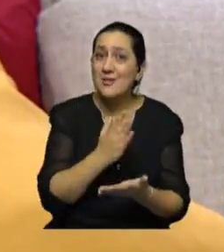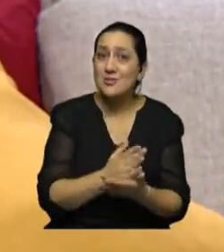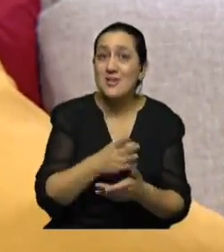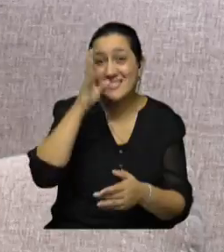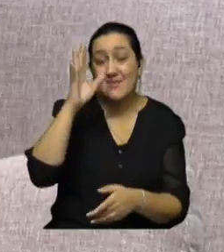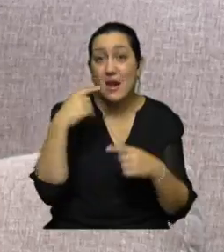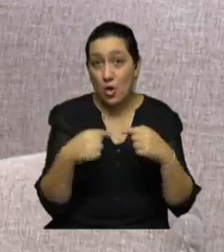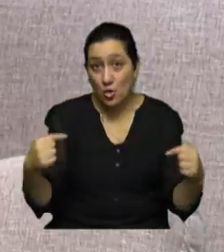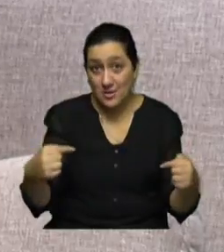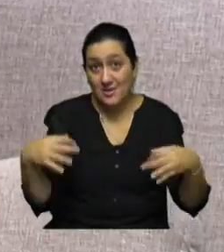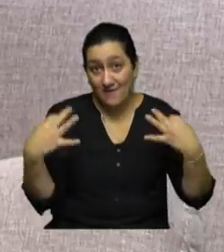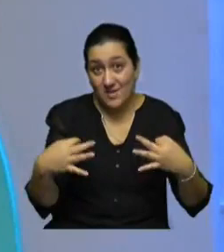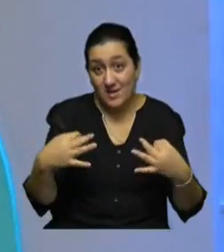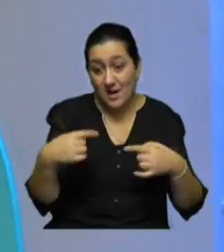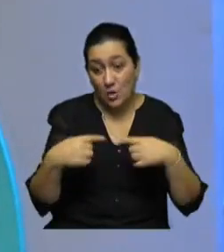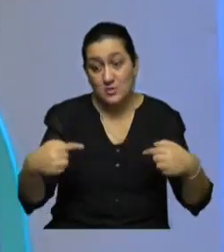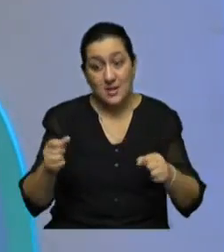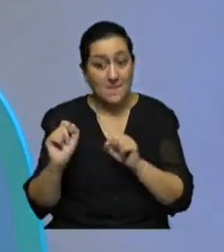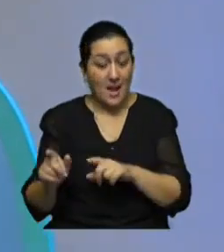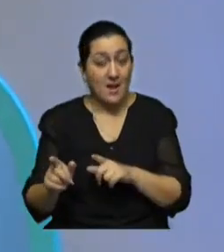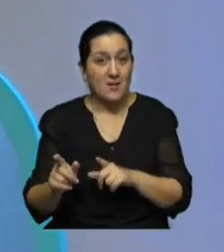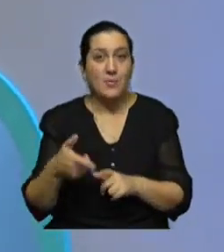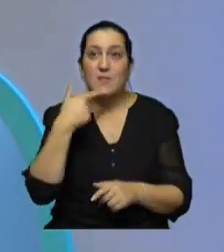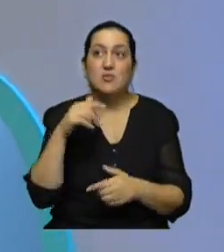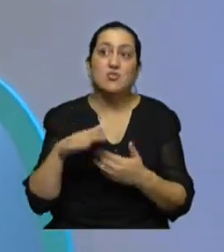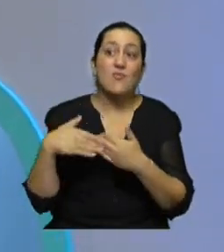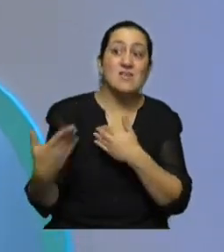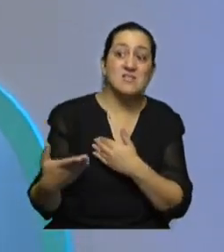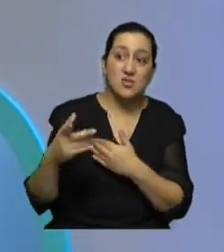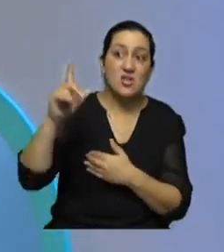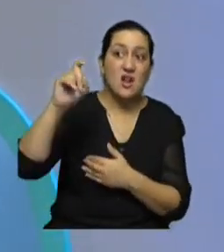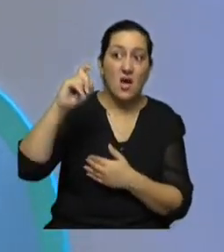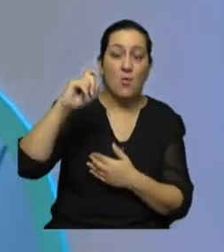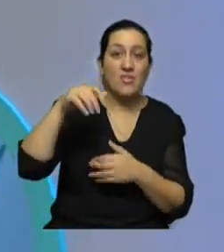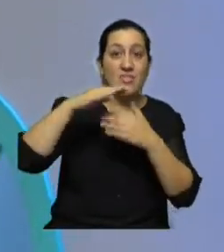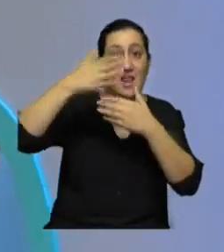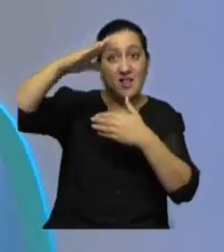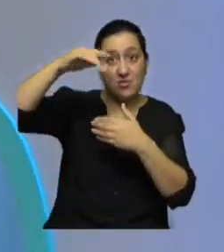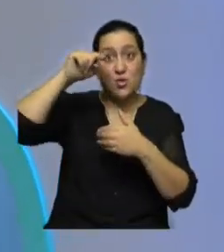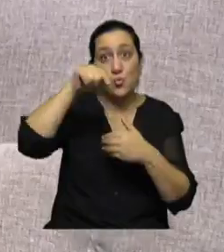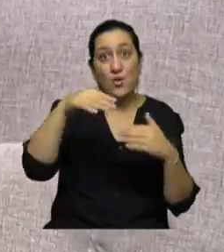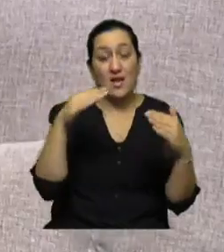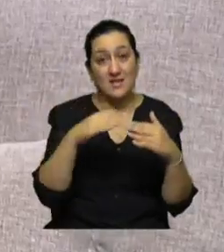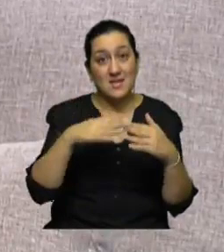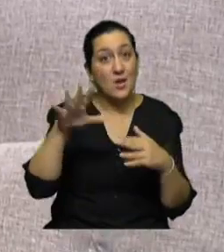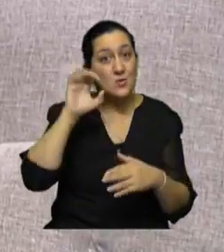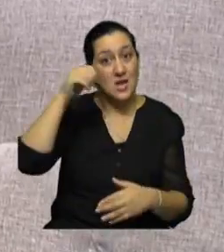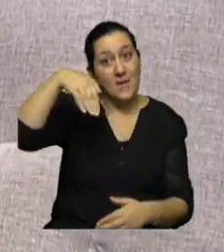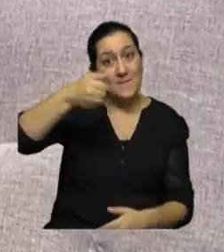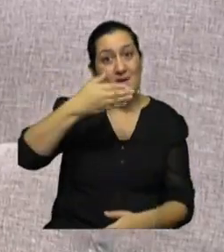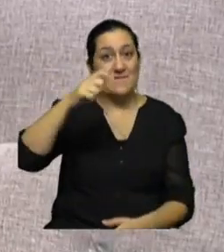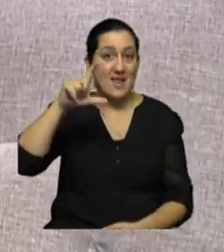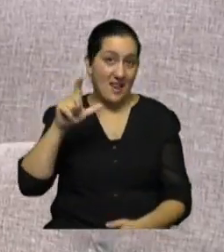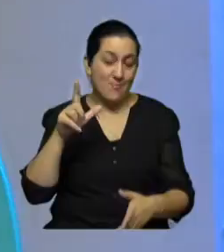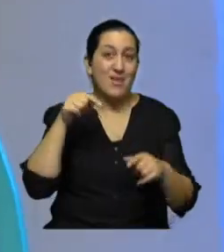está mal. Yo no sabía. Por lo tanto, si tu vecino te está tirando la agüita del aire acondicionado en tu pared... Escuchá, Mabel, porque esto nos pasa a